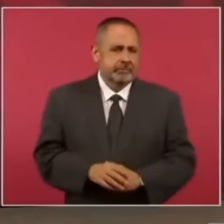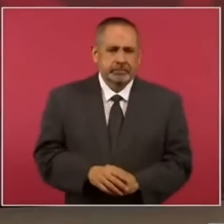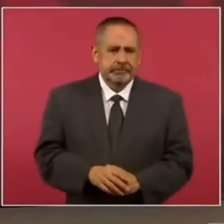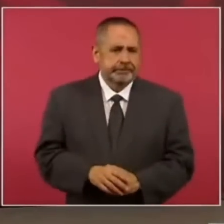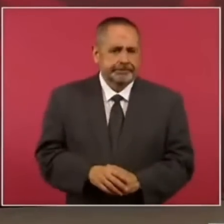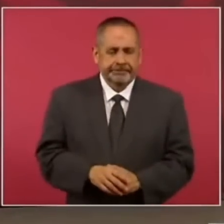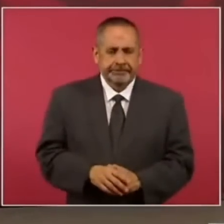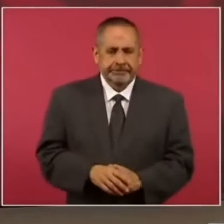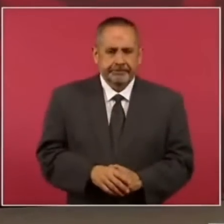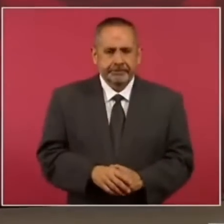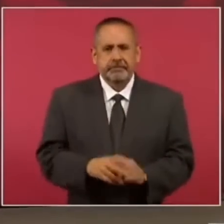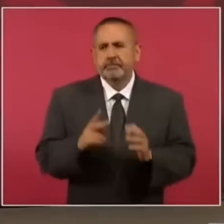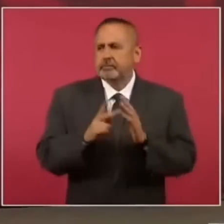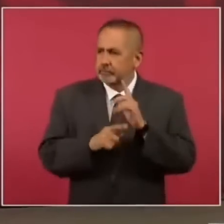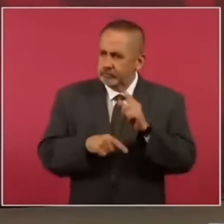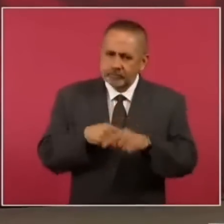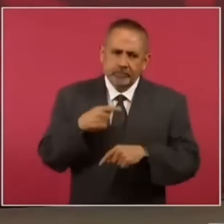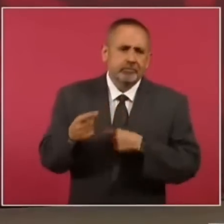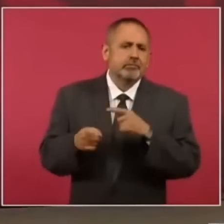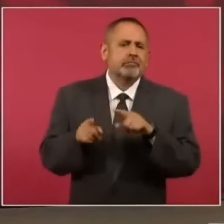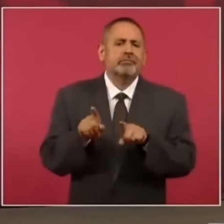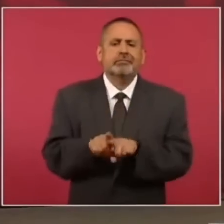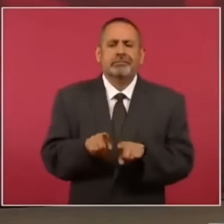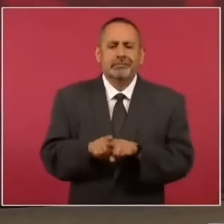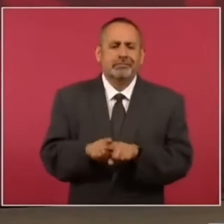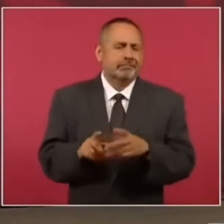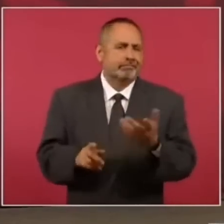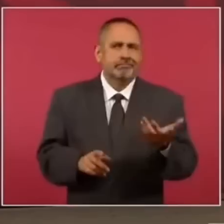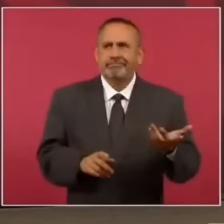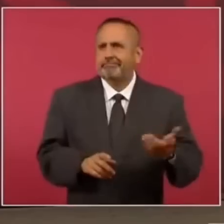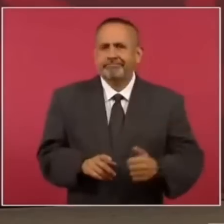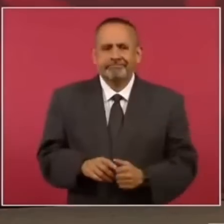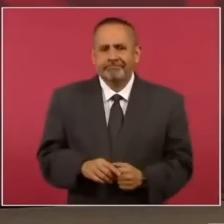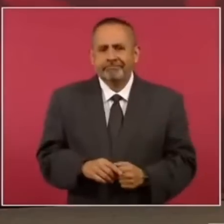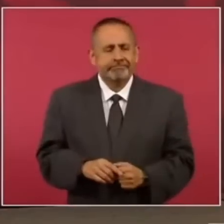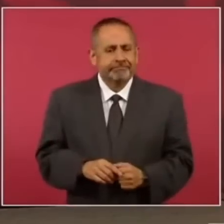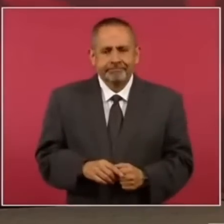y vamos a